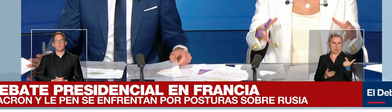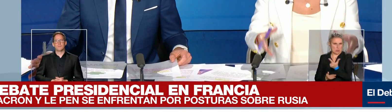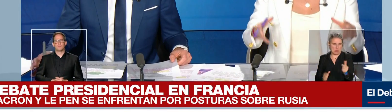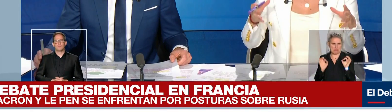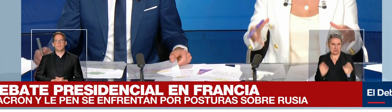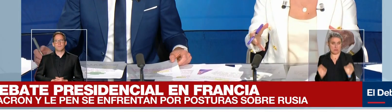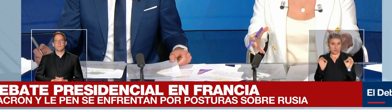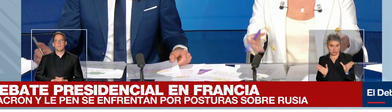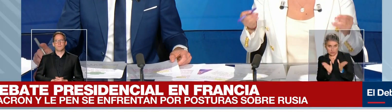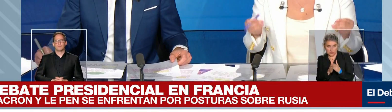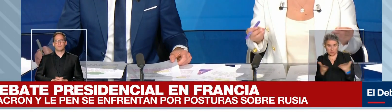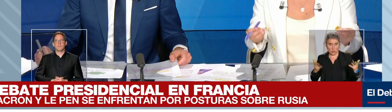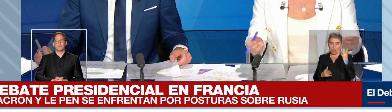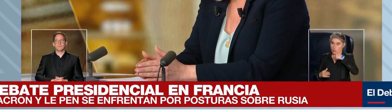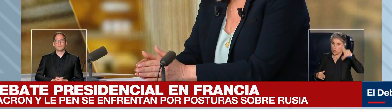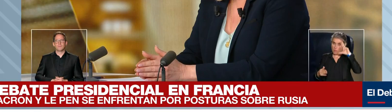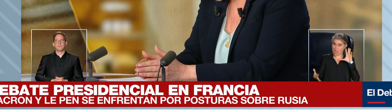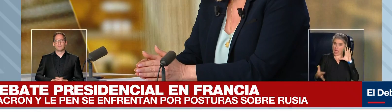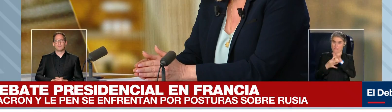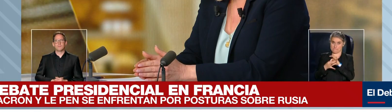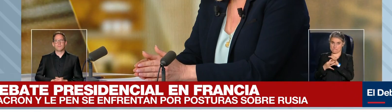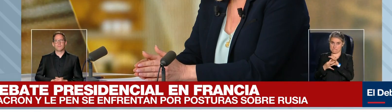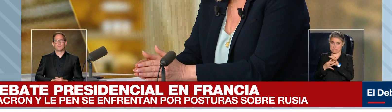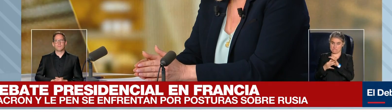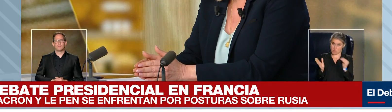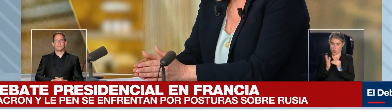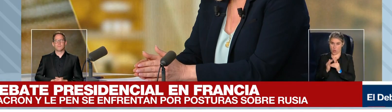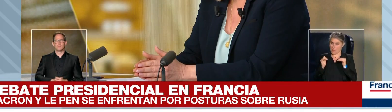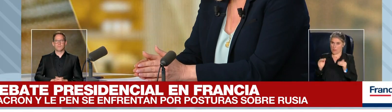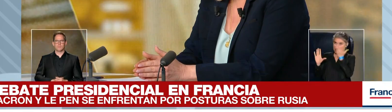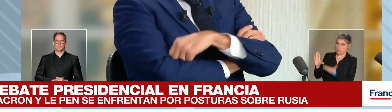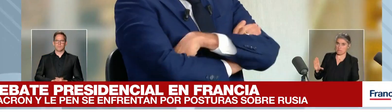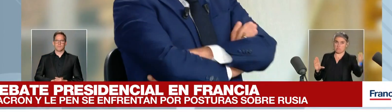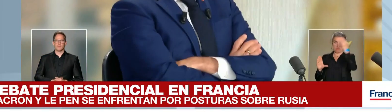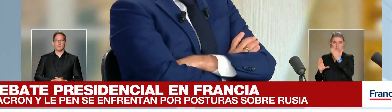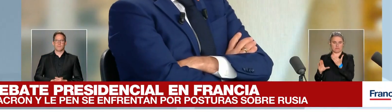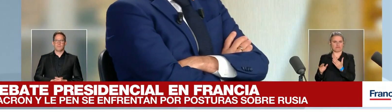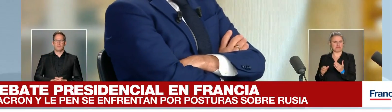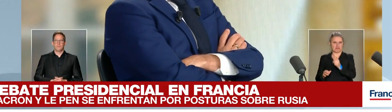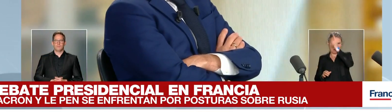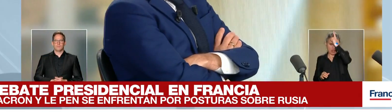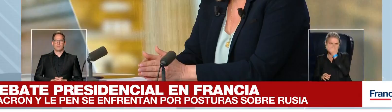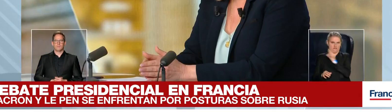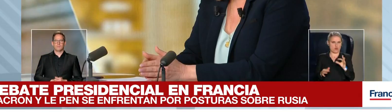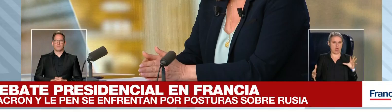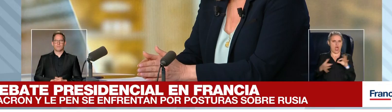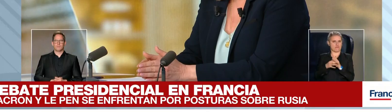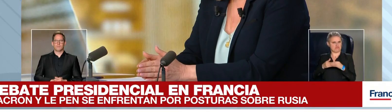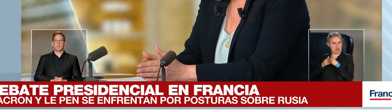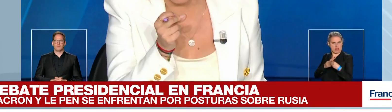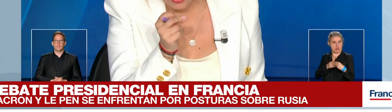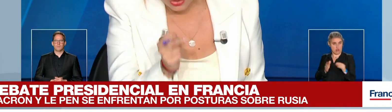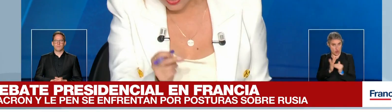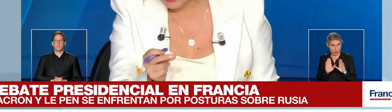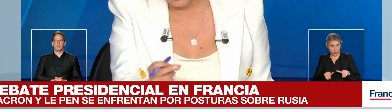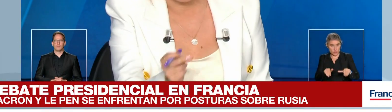es simple y va para ambos. ¿Desean ustedes permanecer en la Unión Europea tal y como está hoy, con la pareja franco-alemana